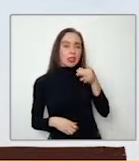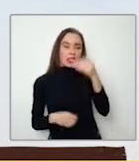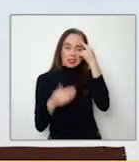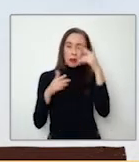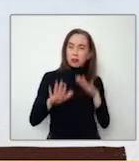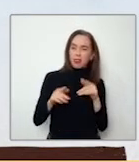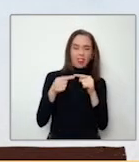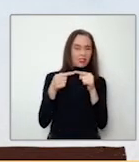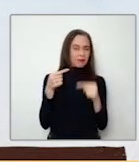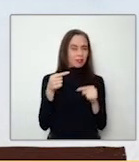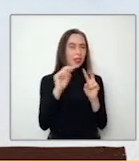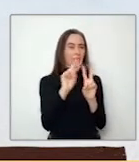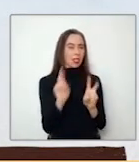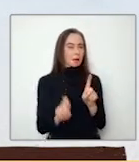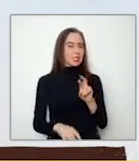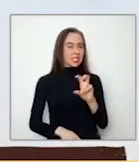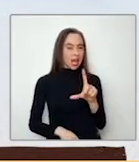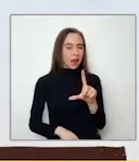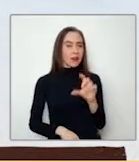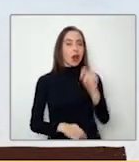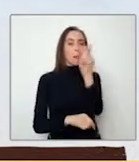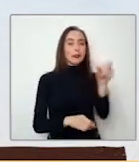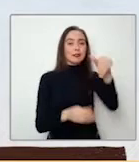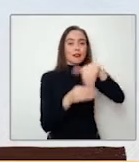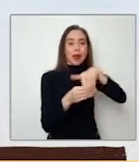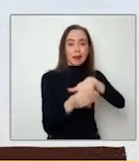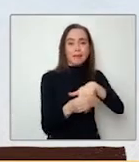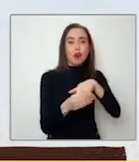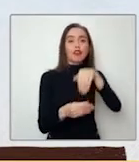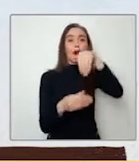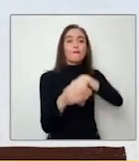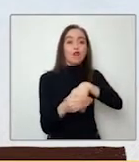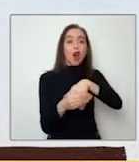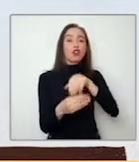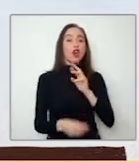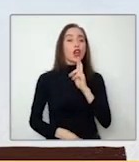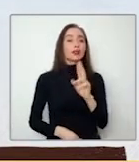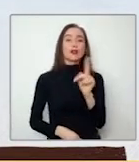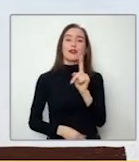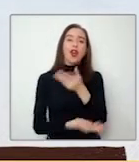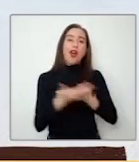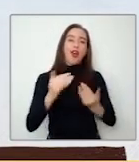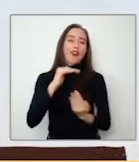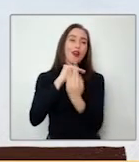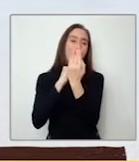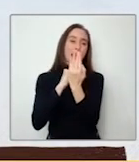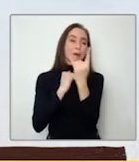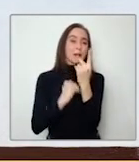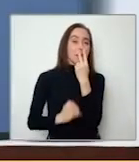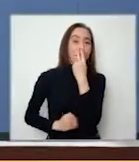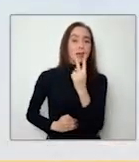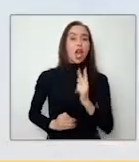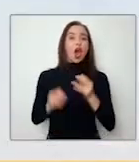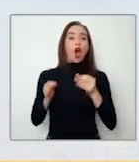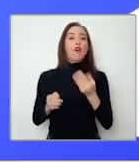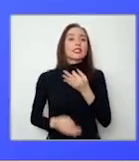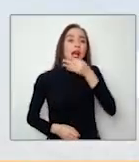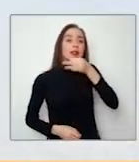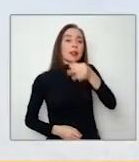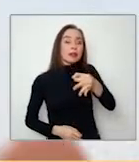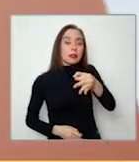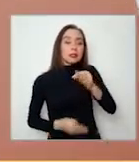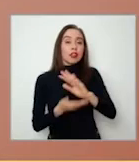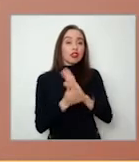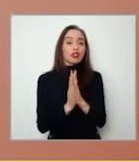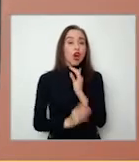indignarte con afirmaciones desconcertantes o ilógicas sobre el CERVEL, el electorado, el voto o los resultados, no la compartas. Primero